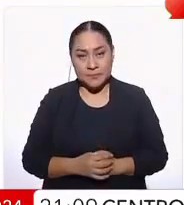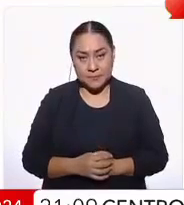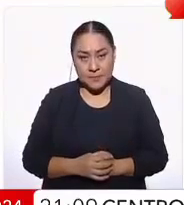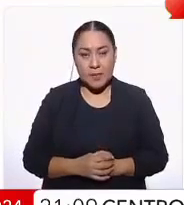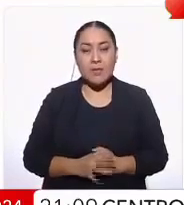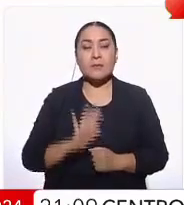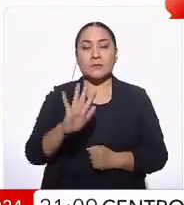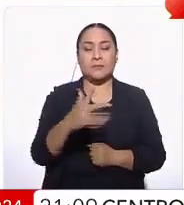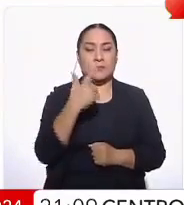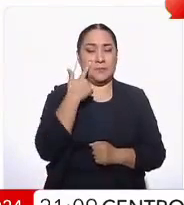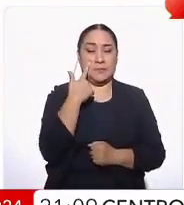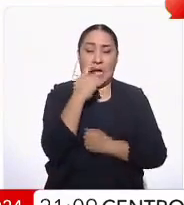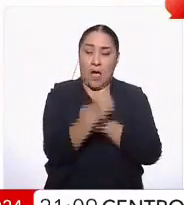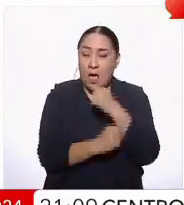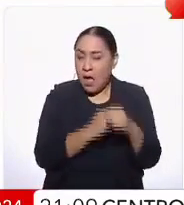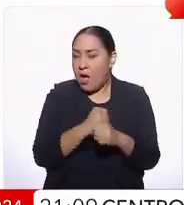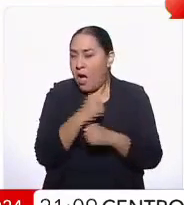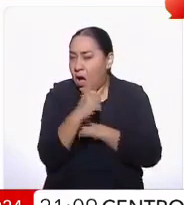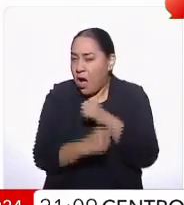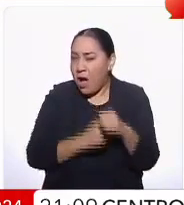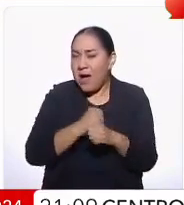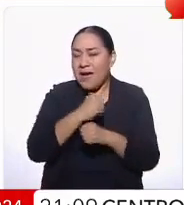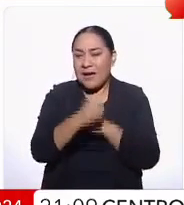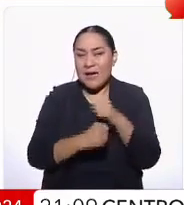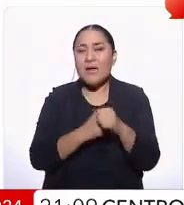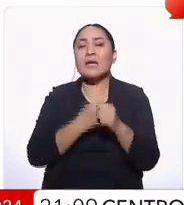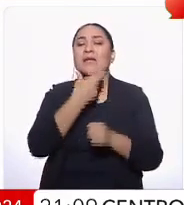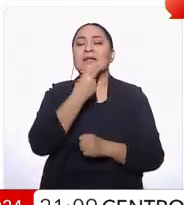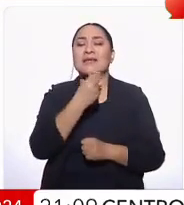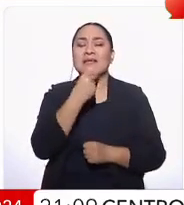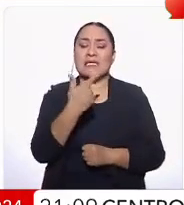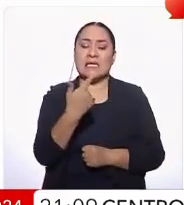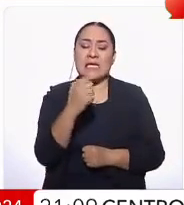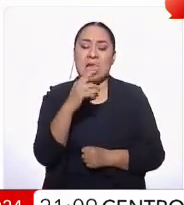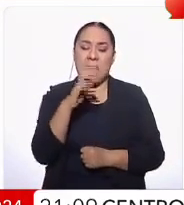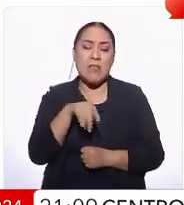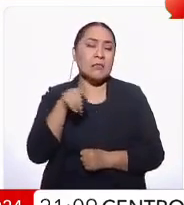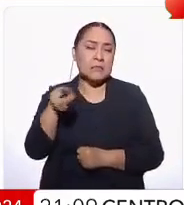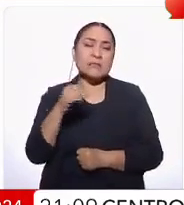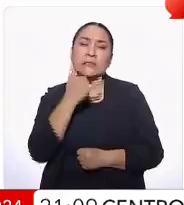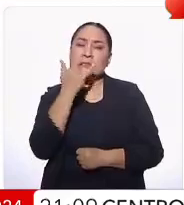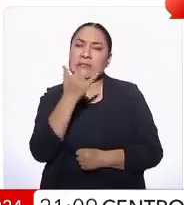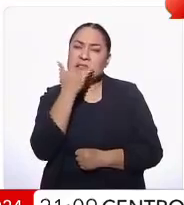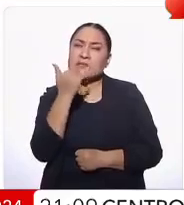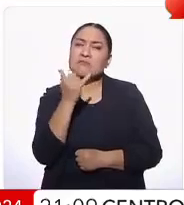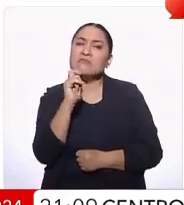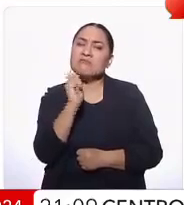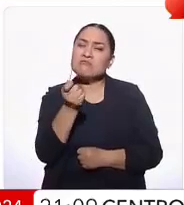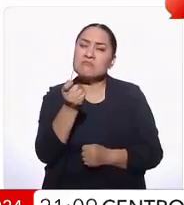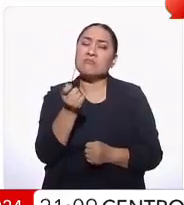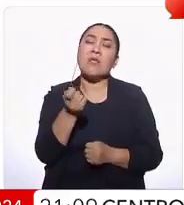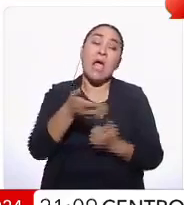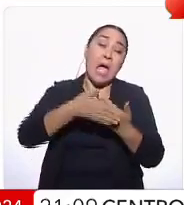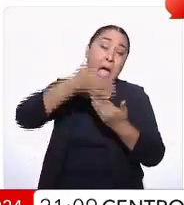Y mire, durante varias décadas el nombre de Germán Larrea se asoció al misterio porque en ese tiempo